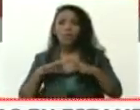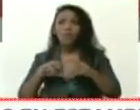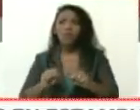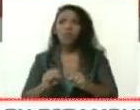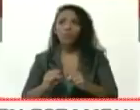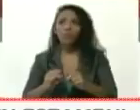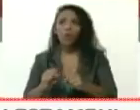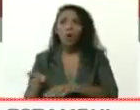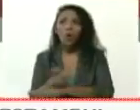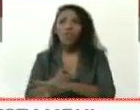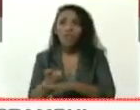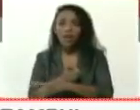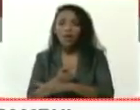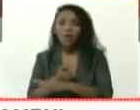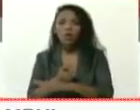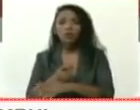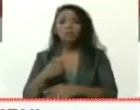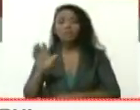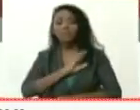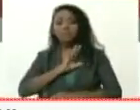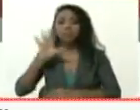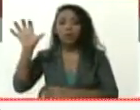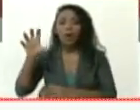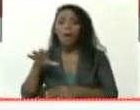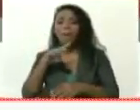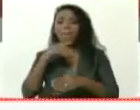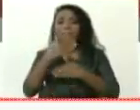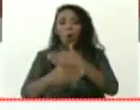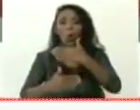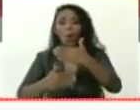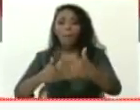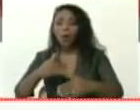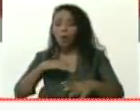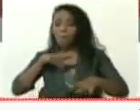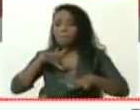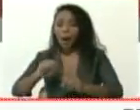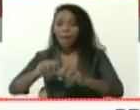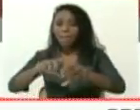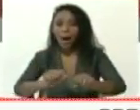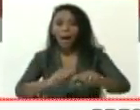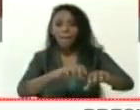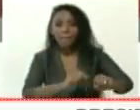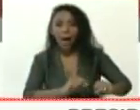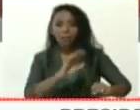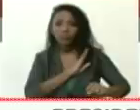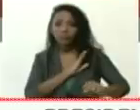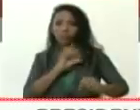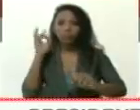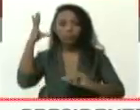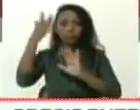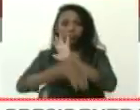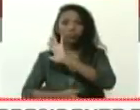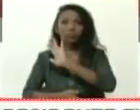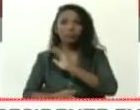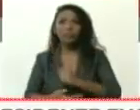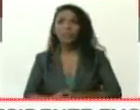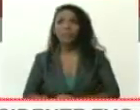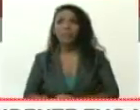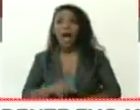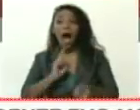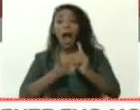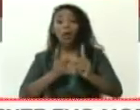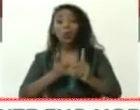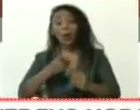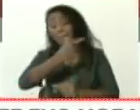territorios, gobiernos, pueblos, soberanías, pedazo a pedazo. Y es plena, estamos en pleno proceso, aún. Hay gente que no lo cree,